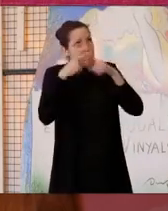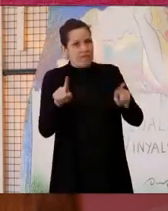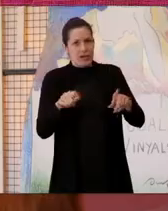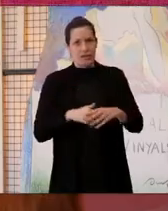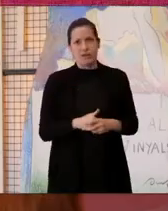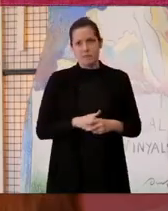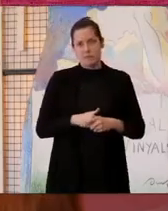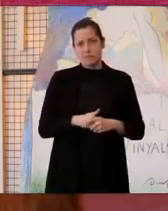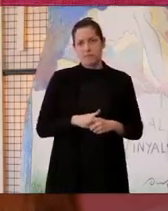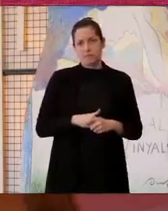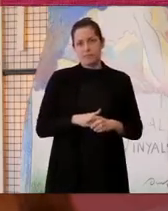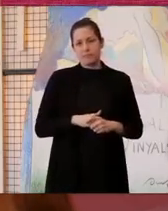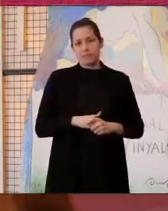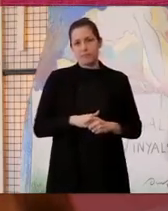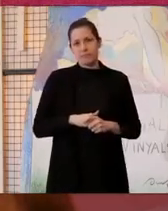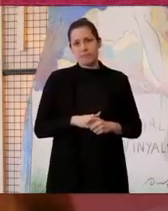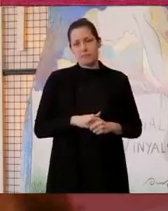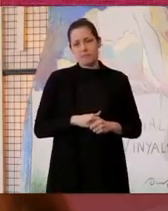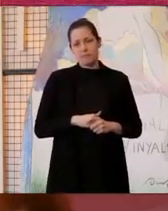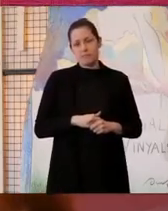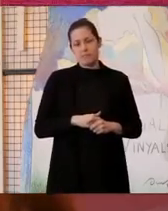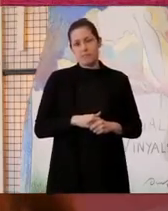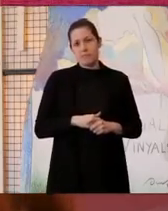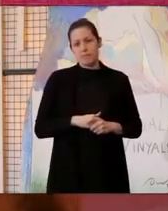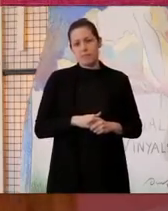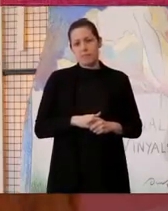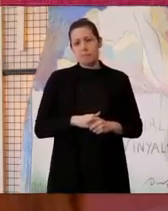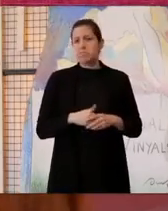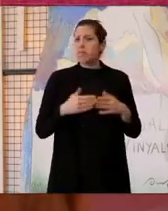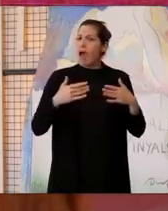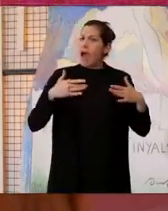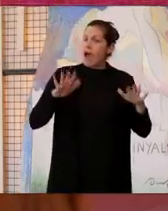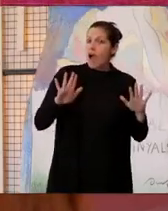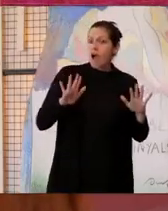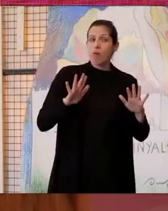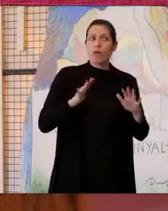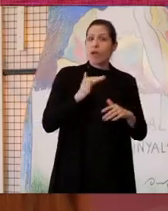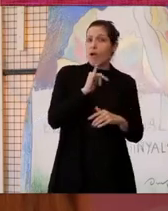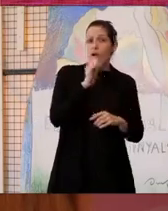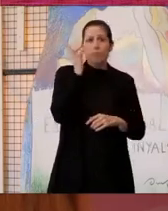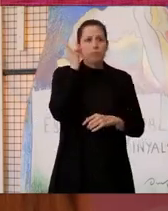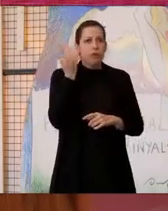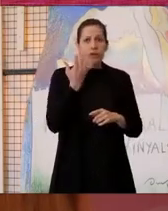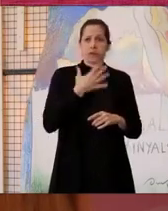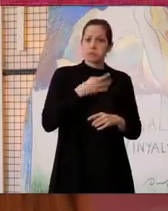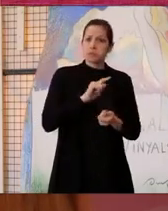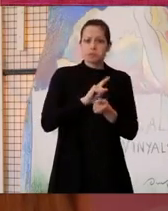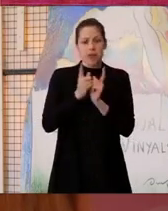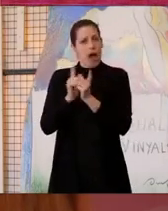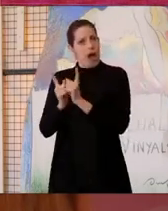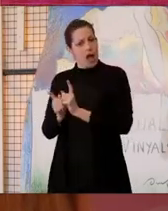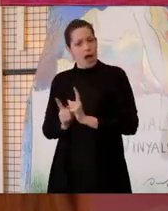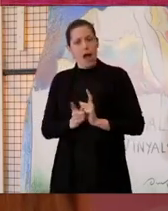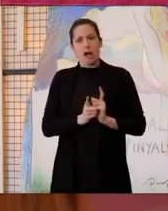pero a pesar de que ha habido un cambio enorme y que tenemos mujeres muy valiosas en las organizaciones